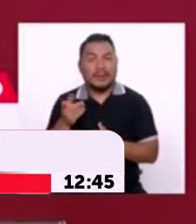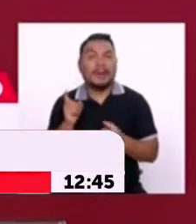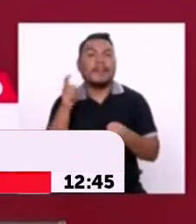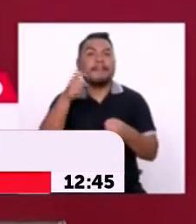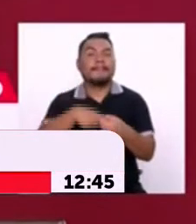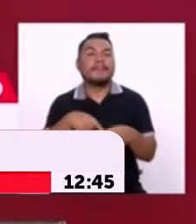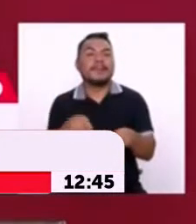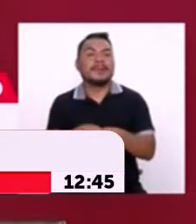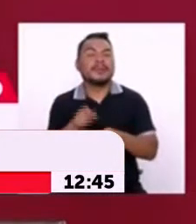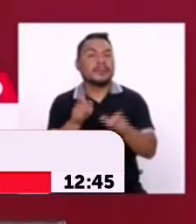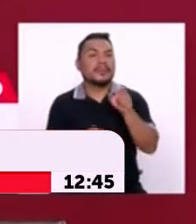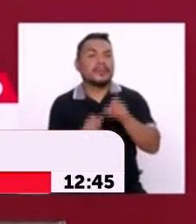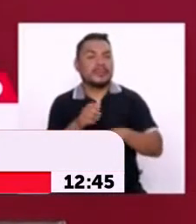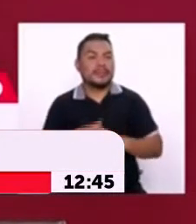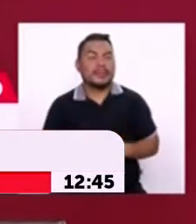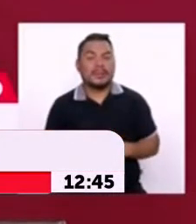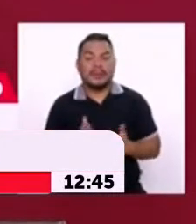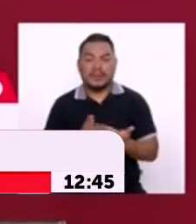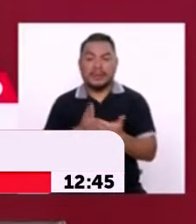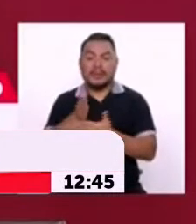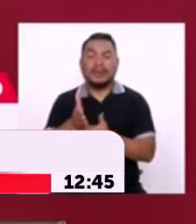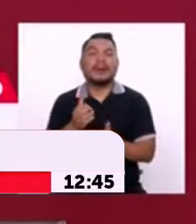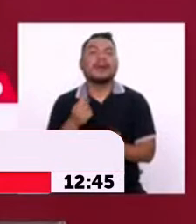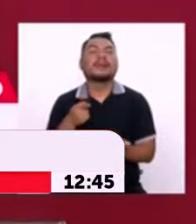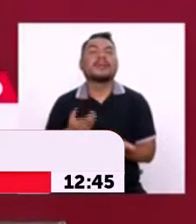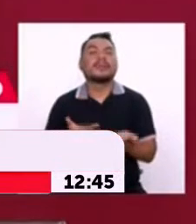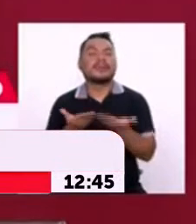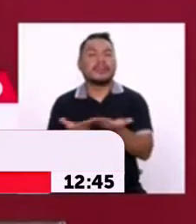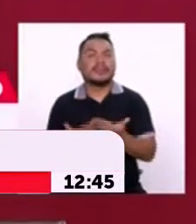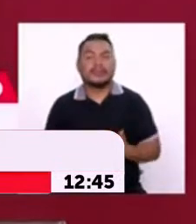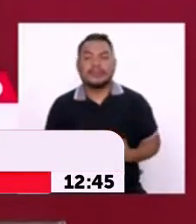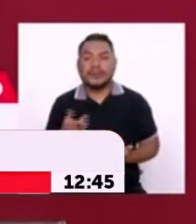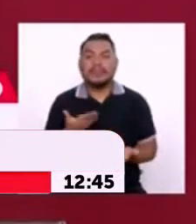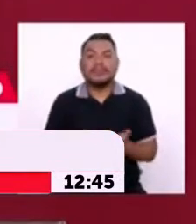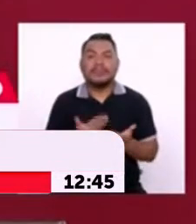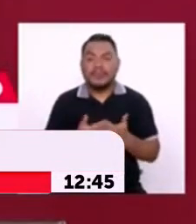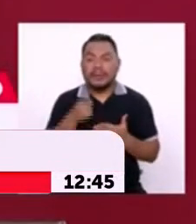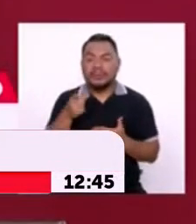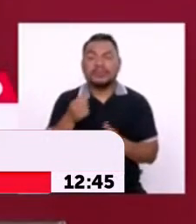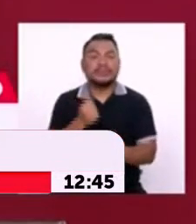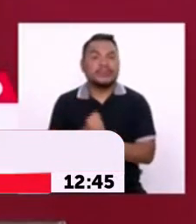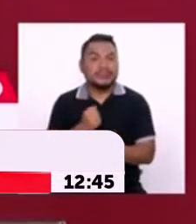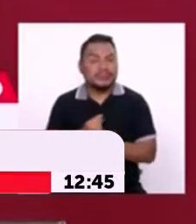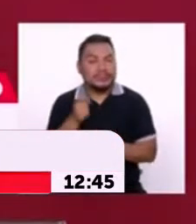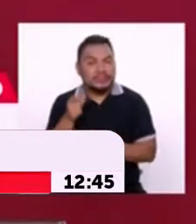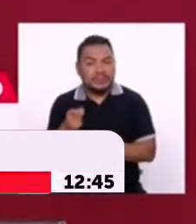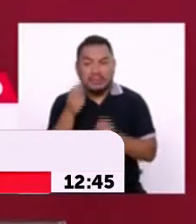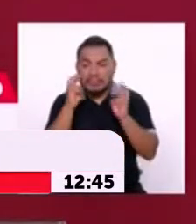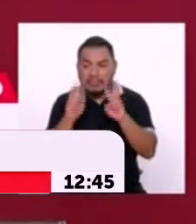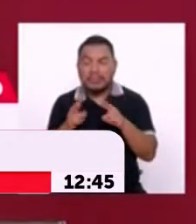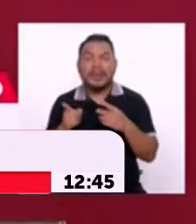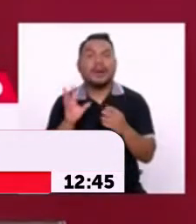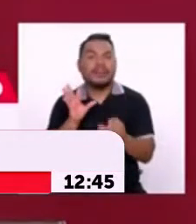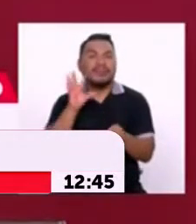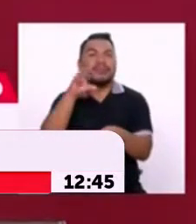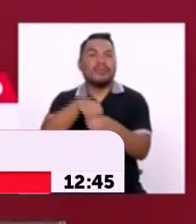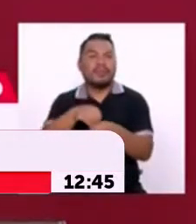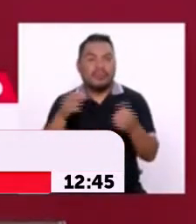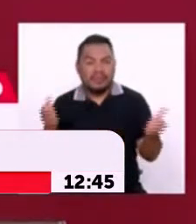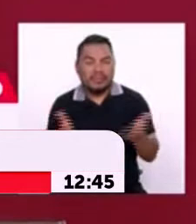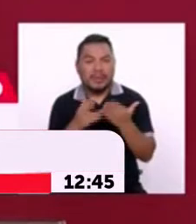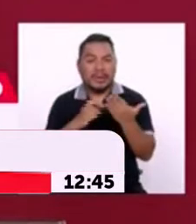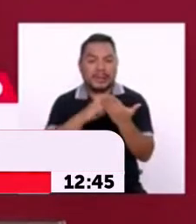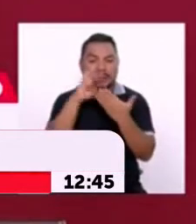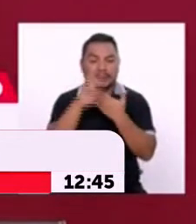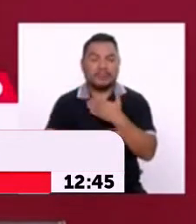itinerantes y la participación ciudadana mediante el aplicativo Verifica tu Chamba, promovió la